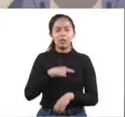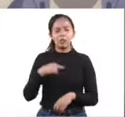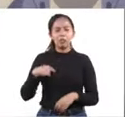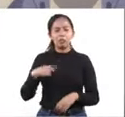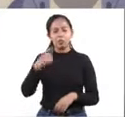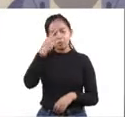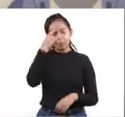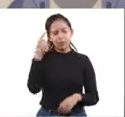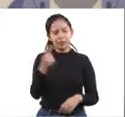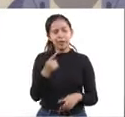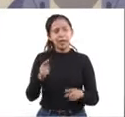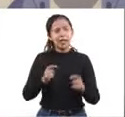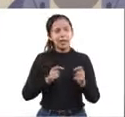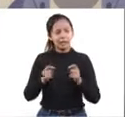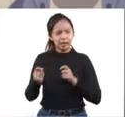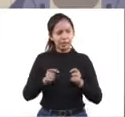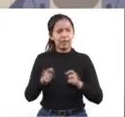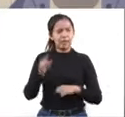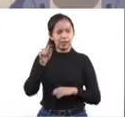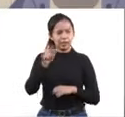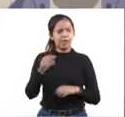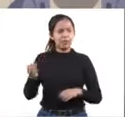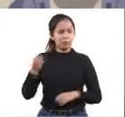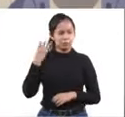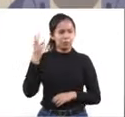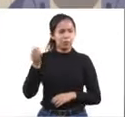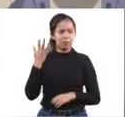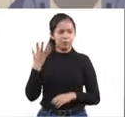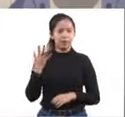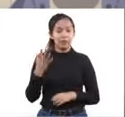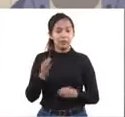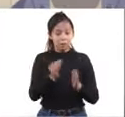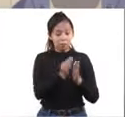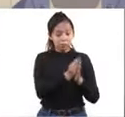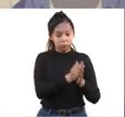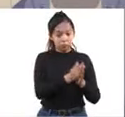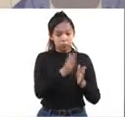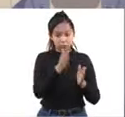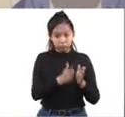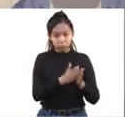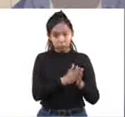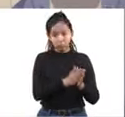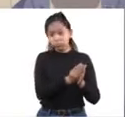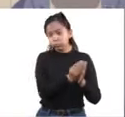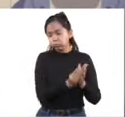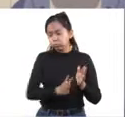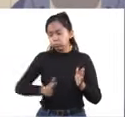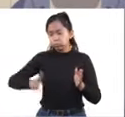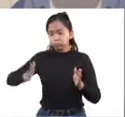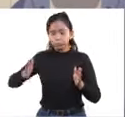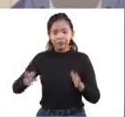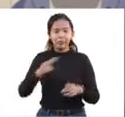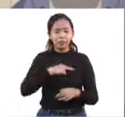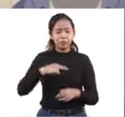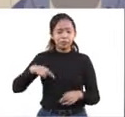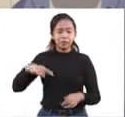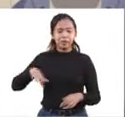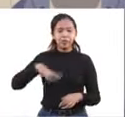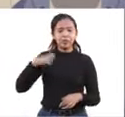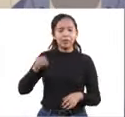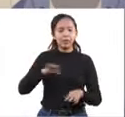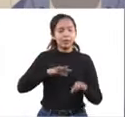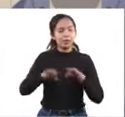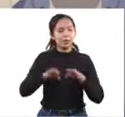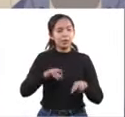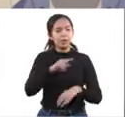esa primera conferencia. Desde entonces estamos abogando por el voto en el exterior, tener la conciencia